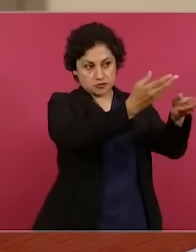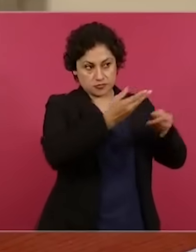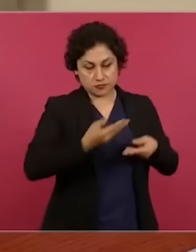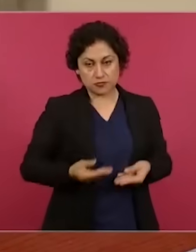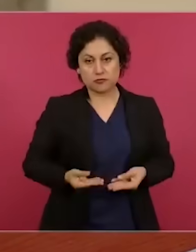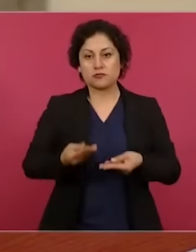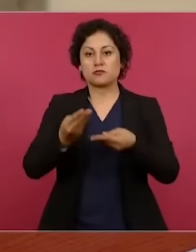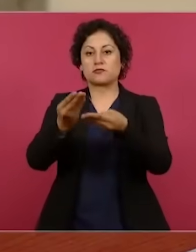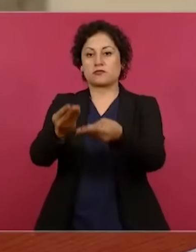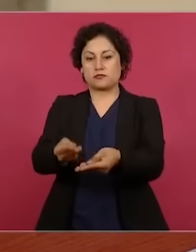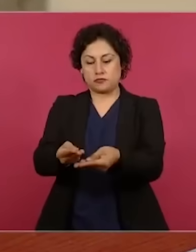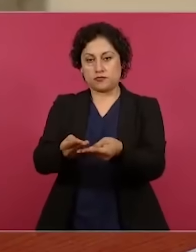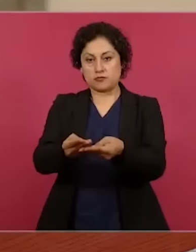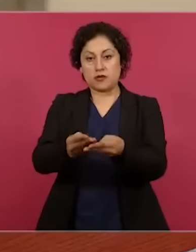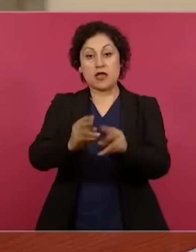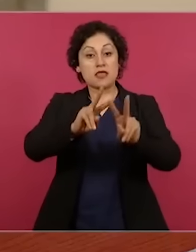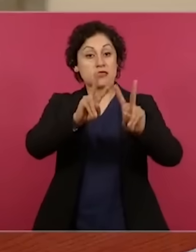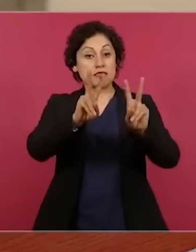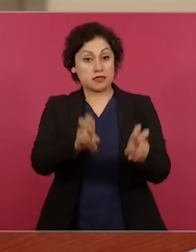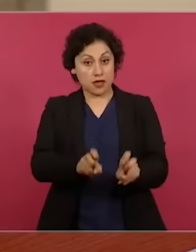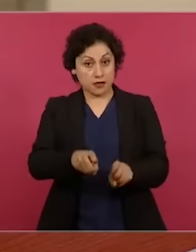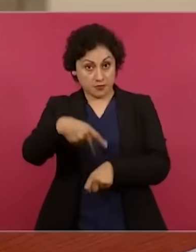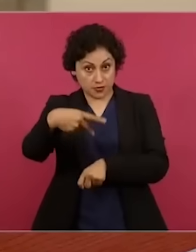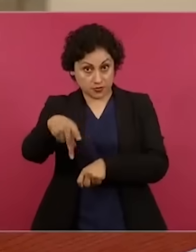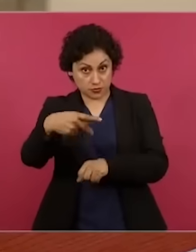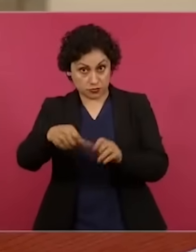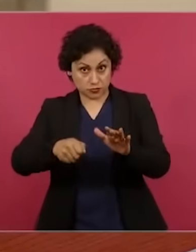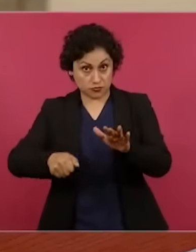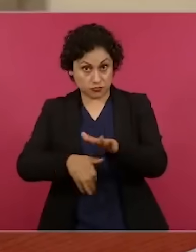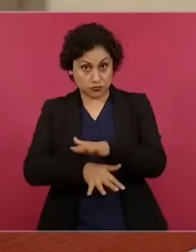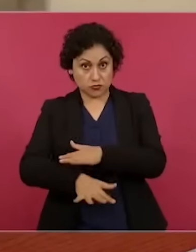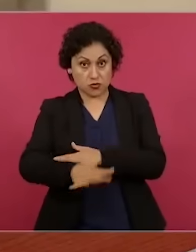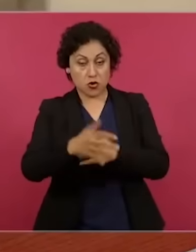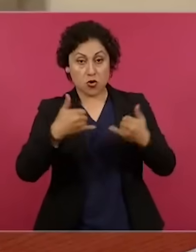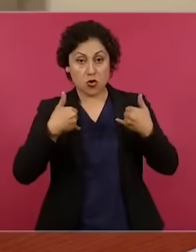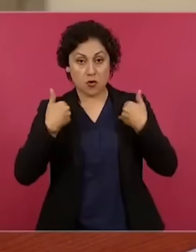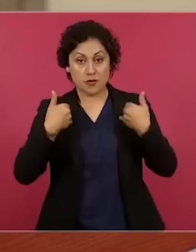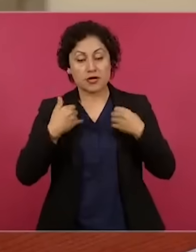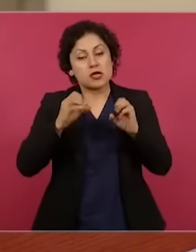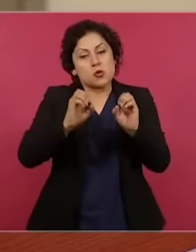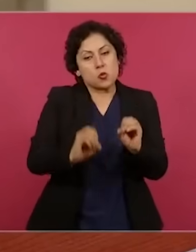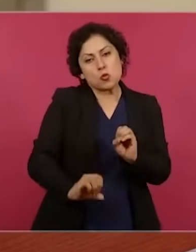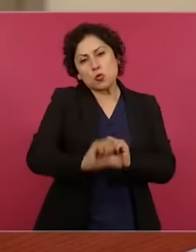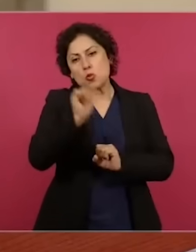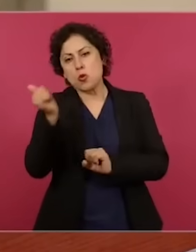o indirectamente con el caso de los jóvenes desaparecidos de Ayotzinapa.